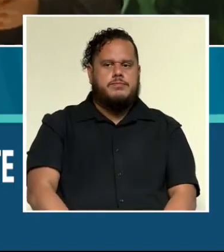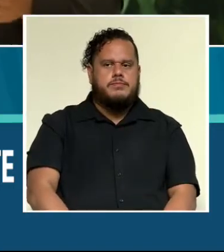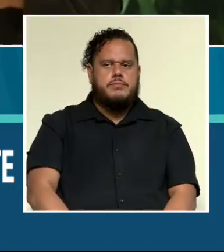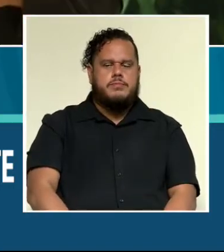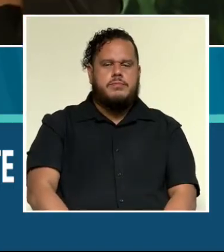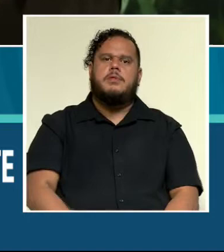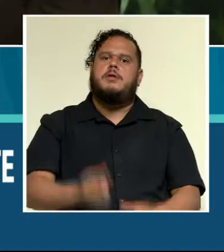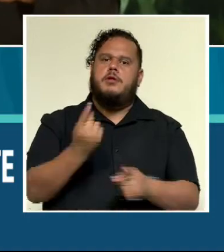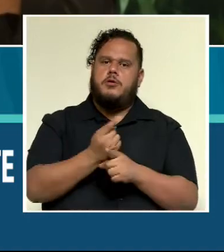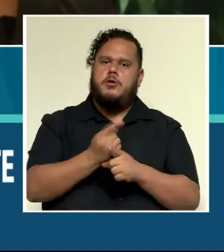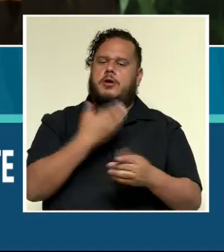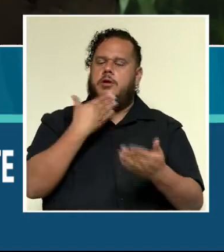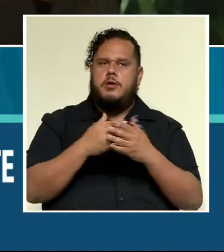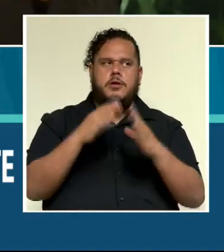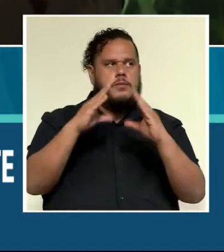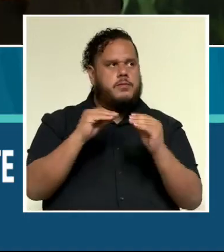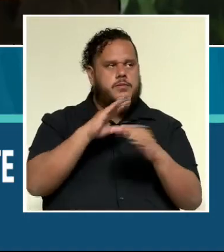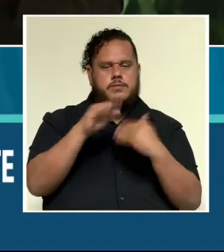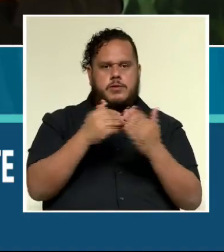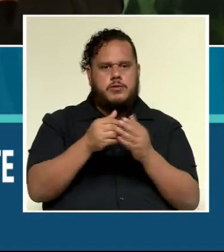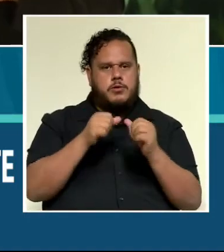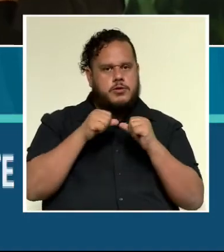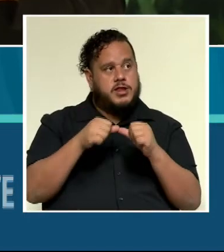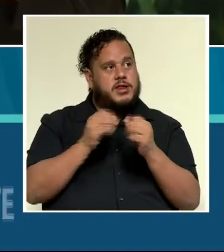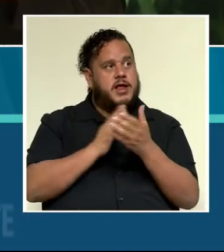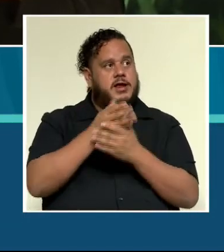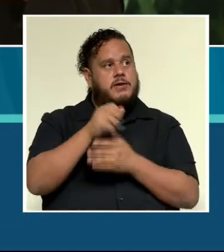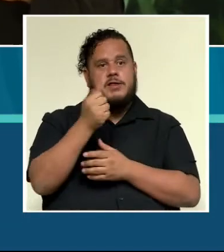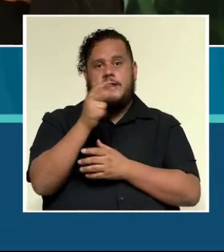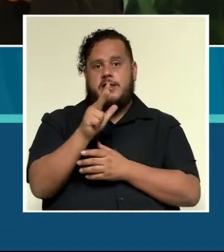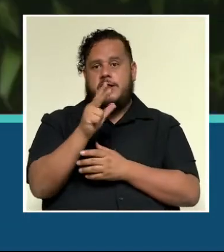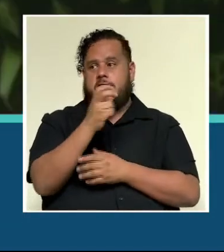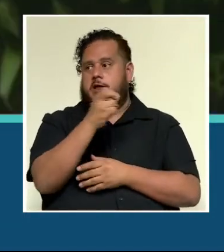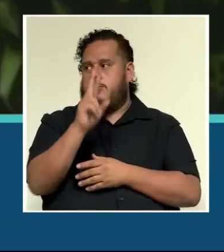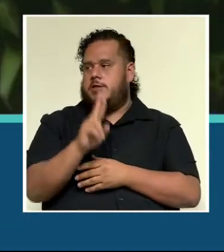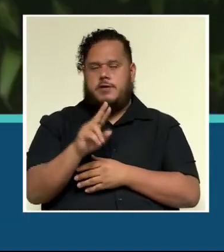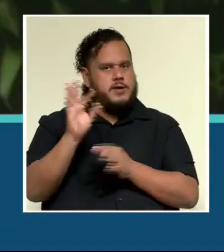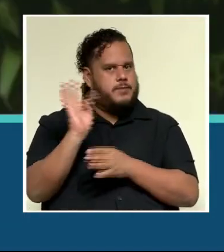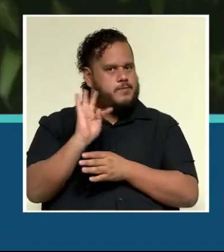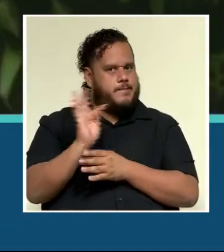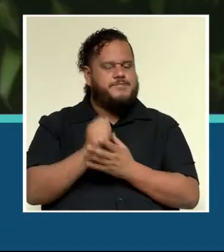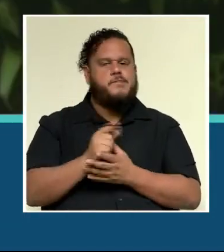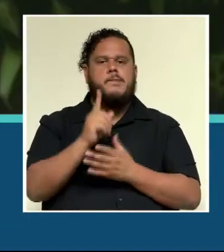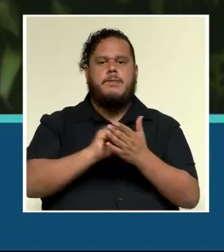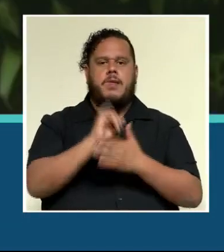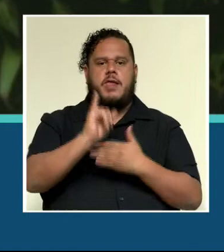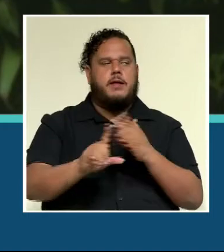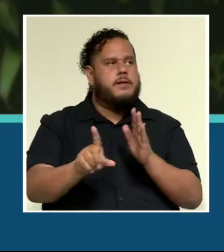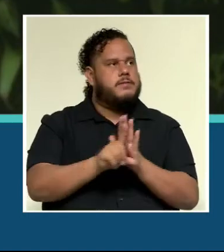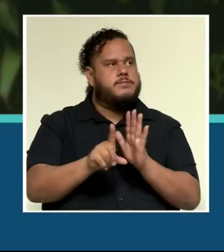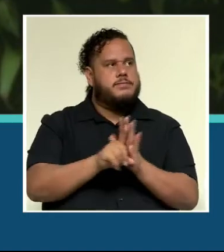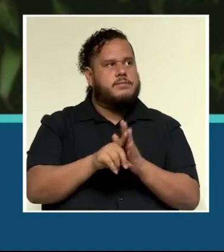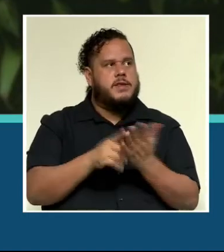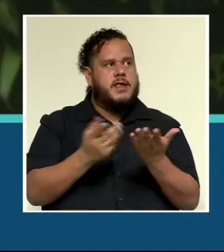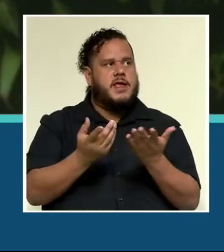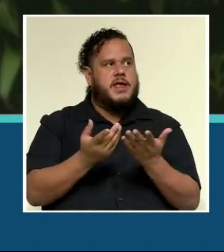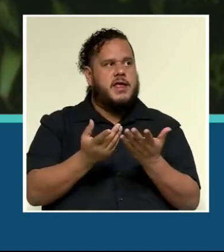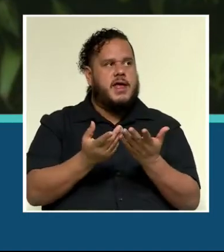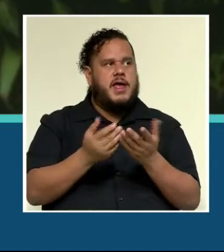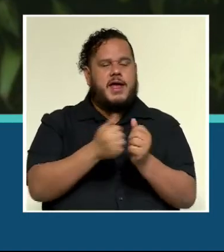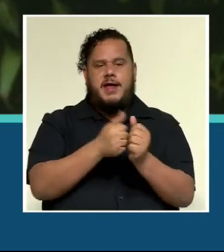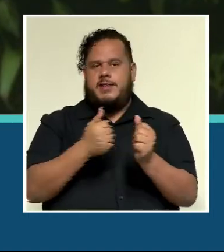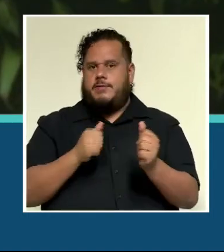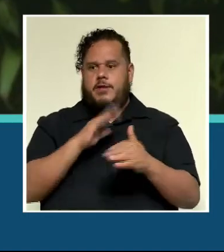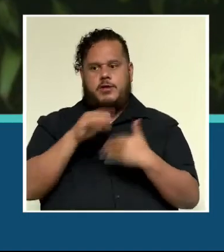Así es, gracias, muy buenas noches a todos los que nos siguen a través de 13 Costa Rica Televisión. Un proyecto de ley que pues prácticamente ha tardado toda